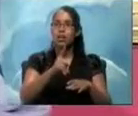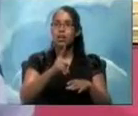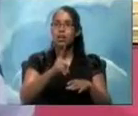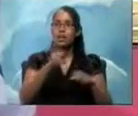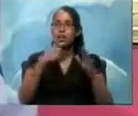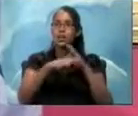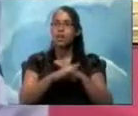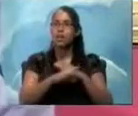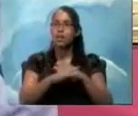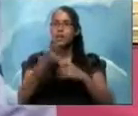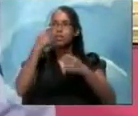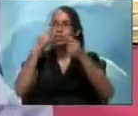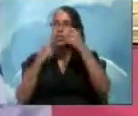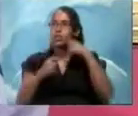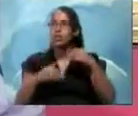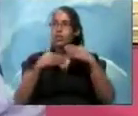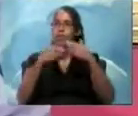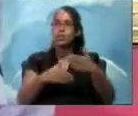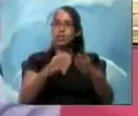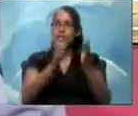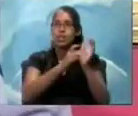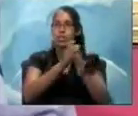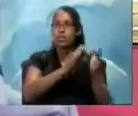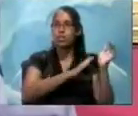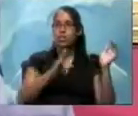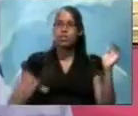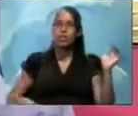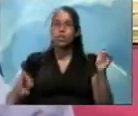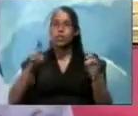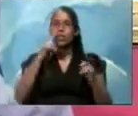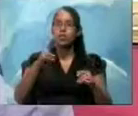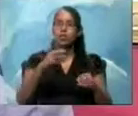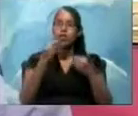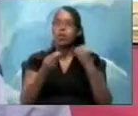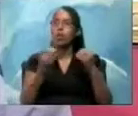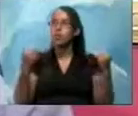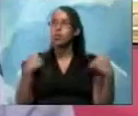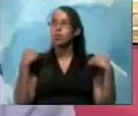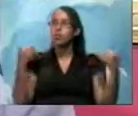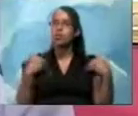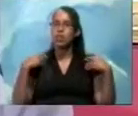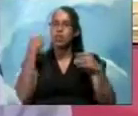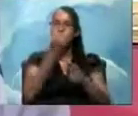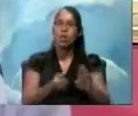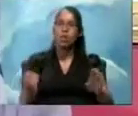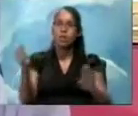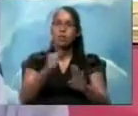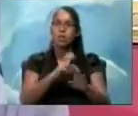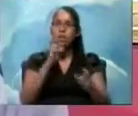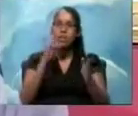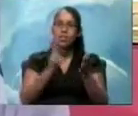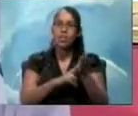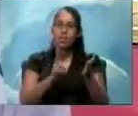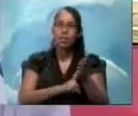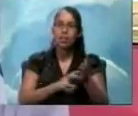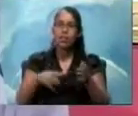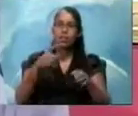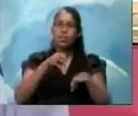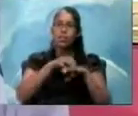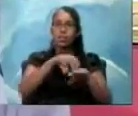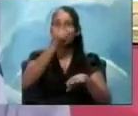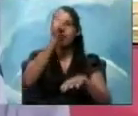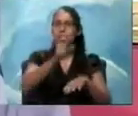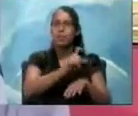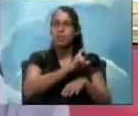iban llorando tras Jesús, viendo cómo sufría, cómo le golpeaban, ¿verdad?, cuando lo llevaban en la